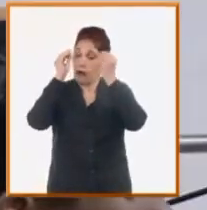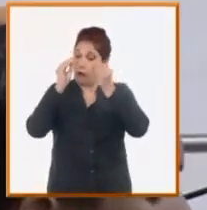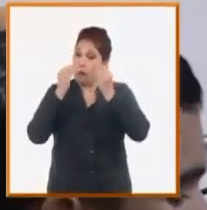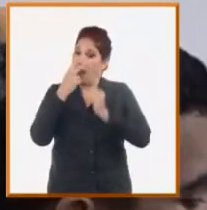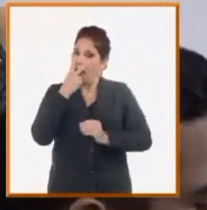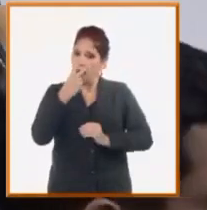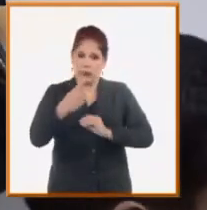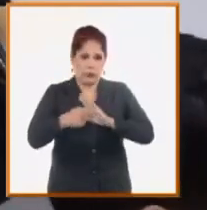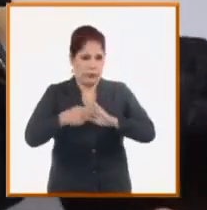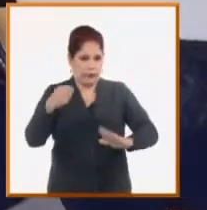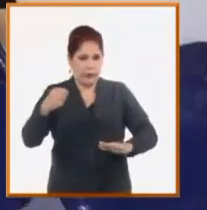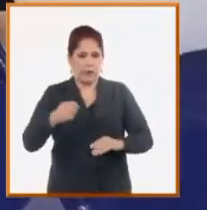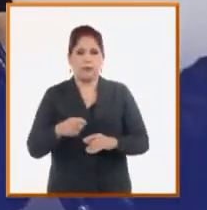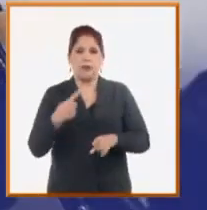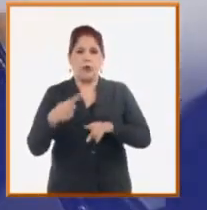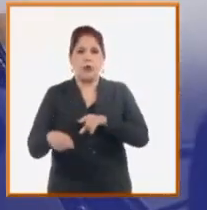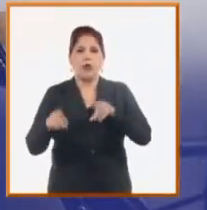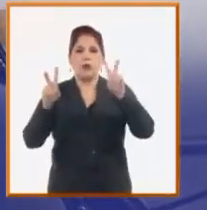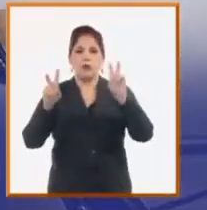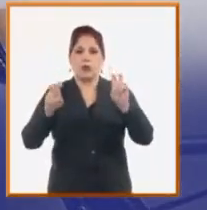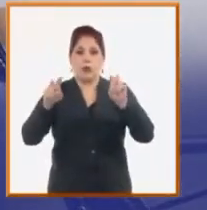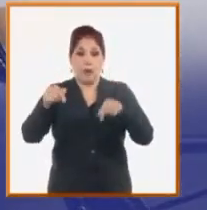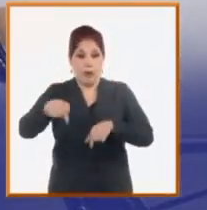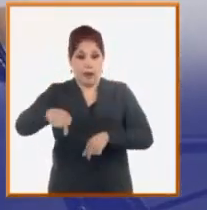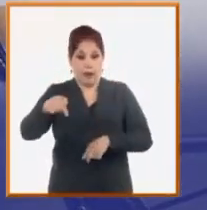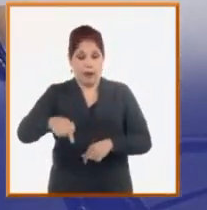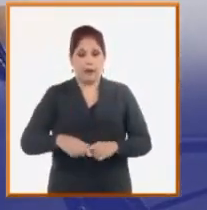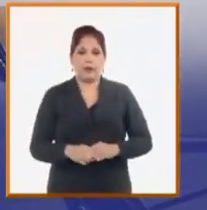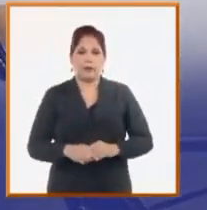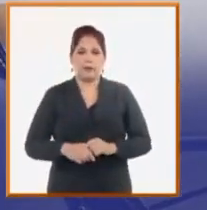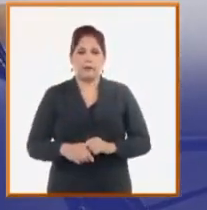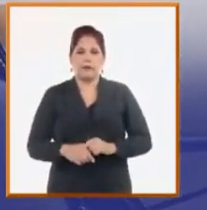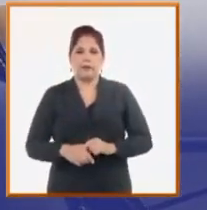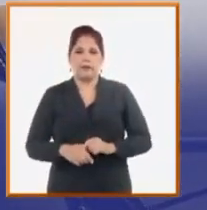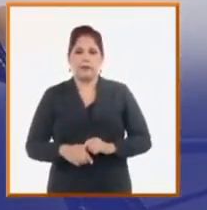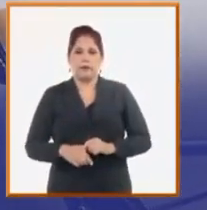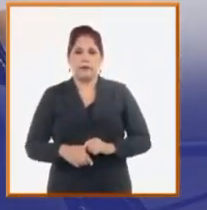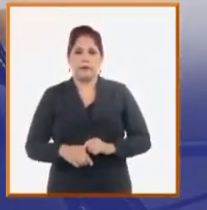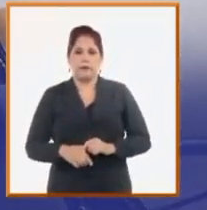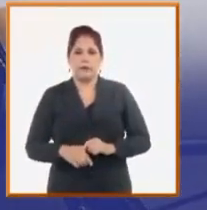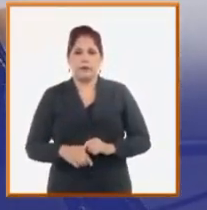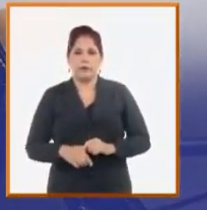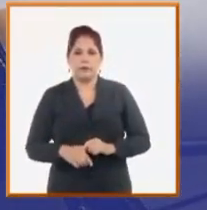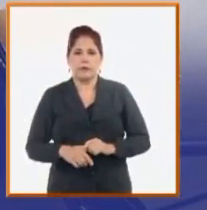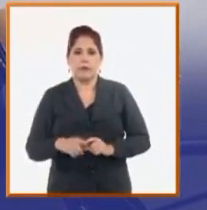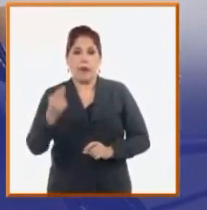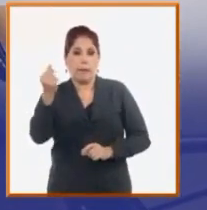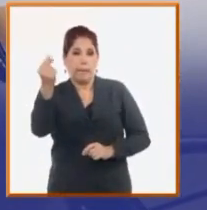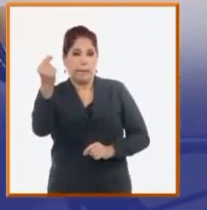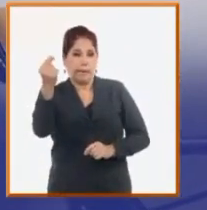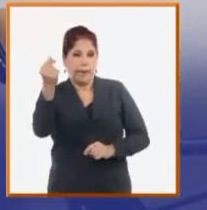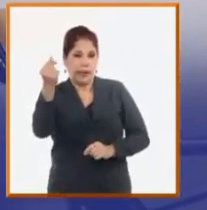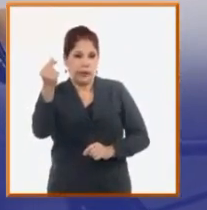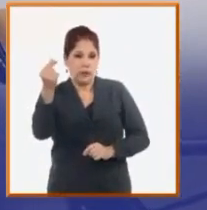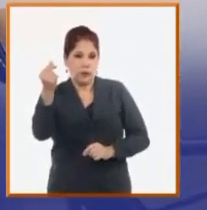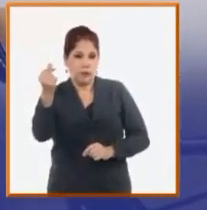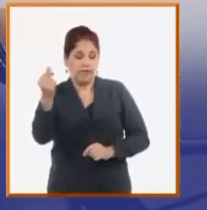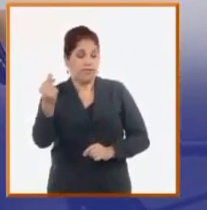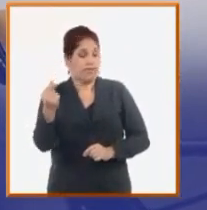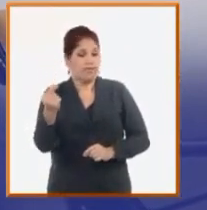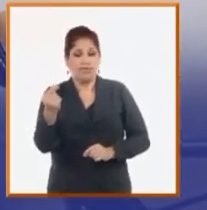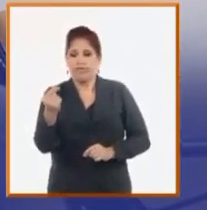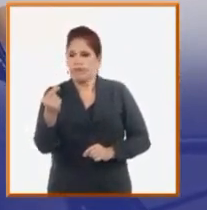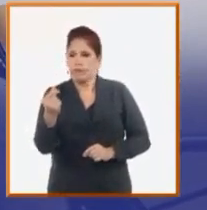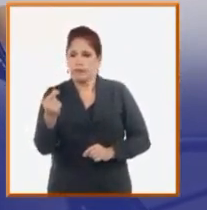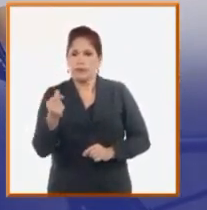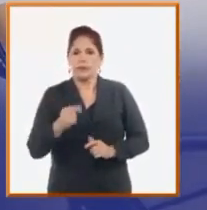atención. Otro tema de que se ha abordado aquí, y es un tema muy candente, es el tema de los precios. Bueno, ¿qué bajan